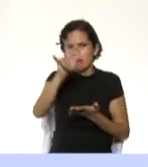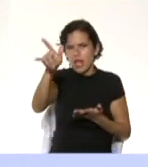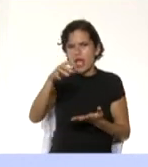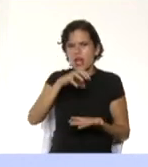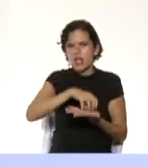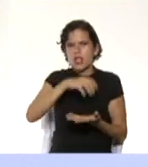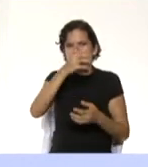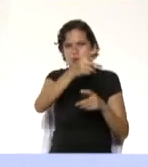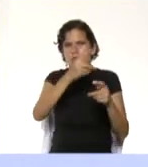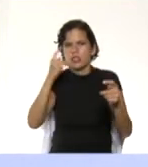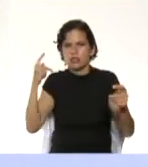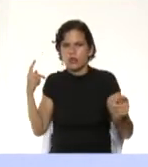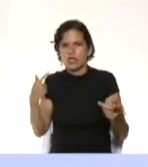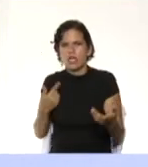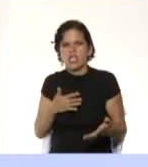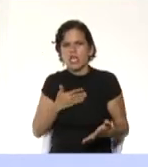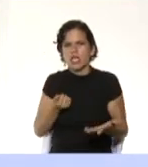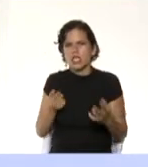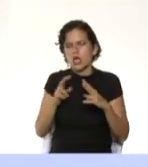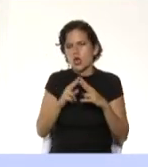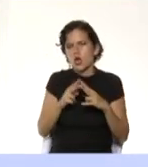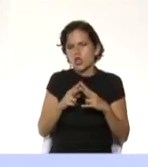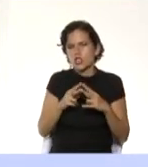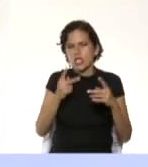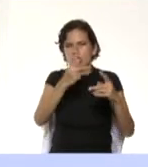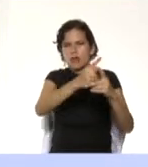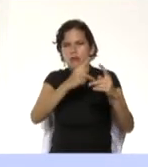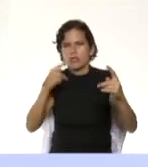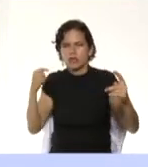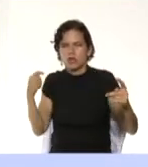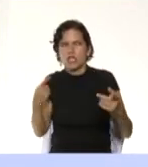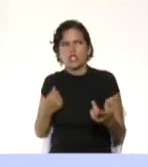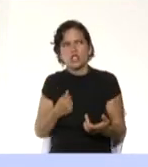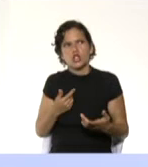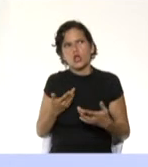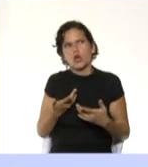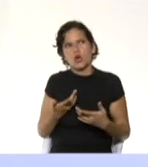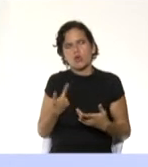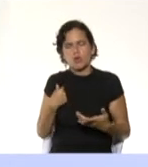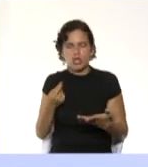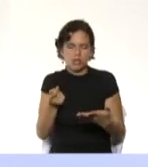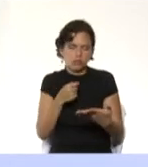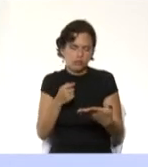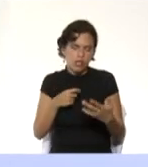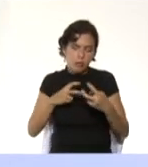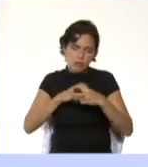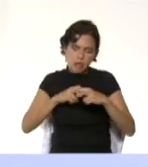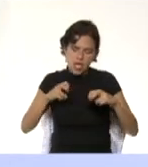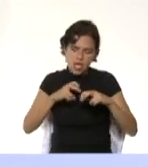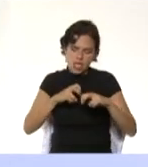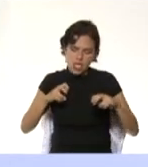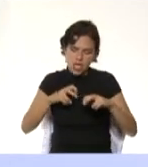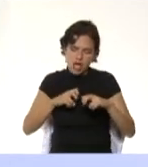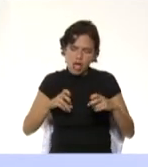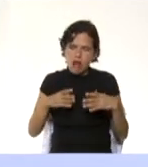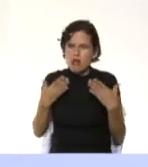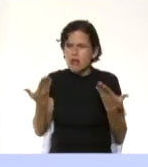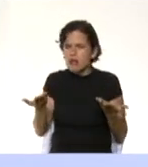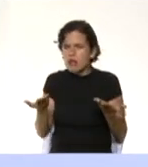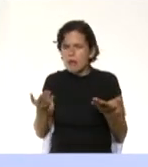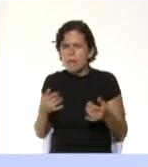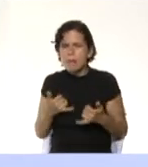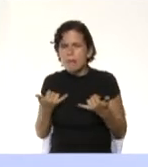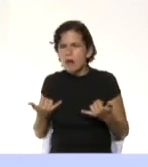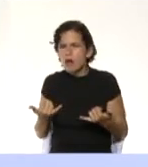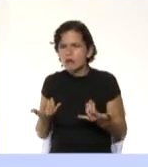estado Amazonas. ¿Qué quiero conocer realmente del estado Amazonas? Bueno, yo voy a diagnosticar, voy a investigar qué